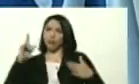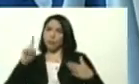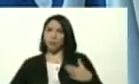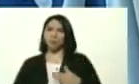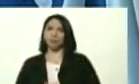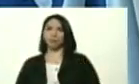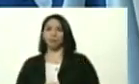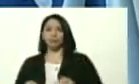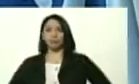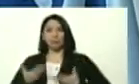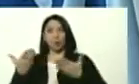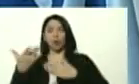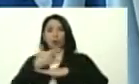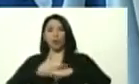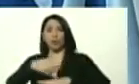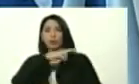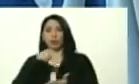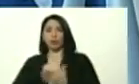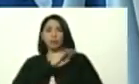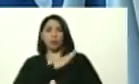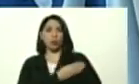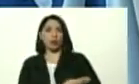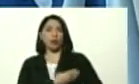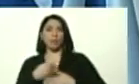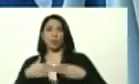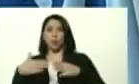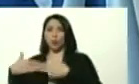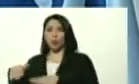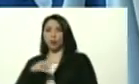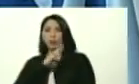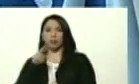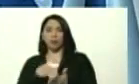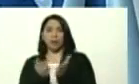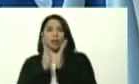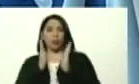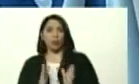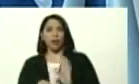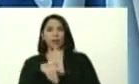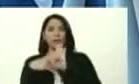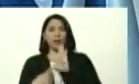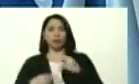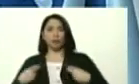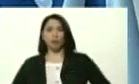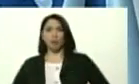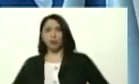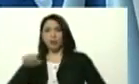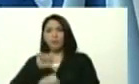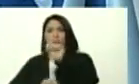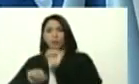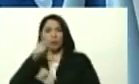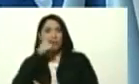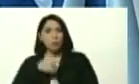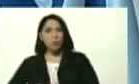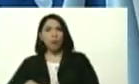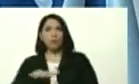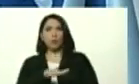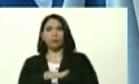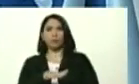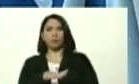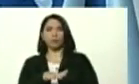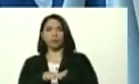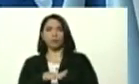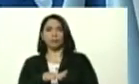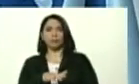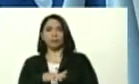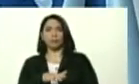del Ejecutivo Nacional, de los poderes públicos nacionales, la Escuela de Derechos Humanos de la Defensoría del Pueblo, Jesús